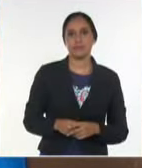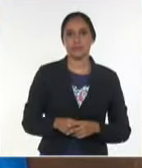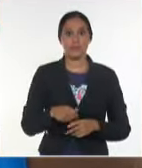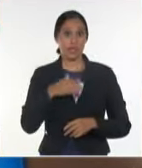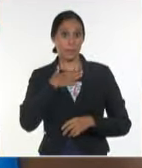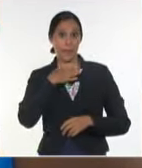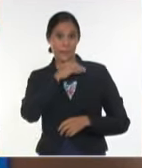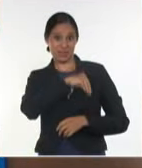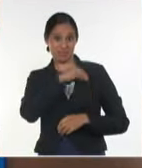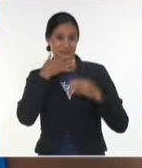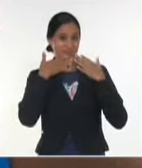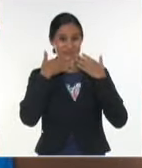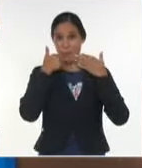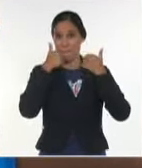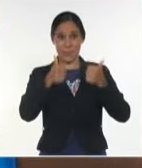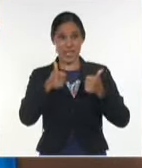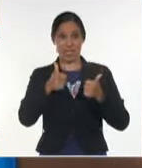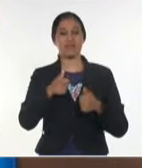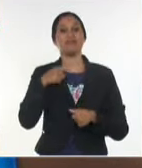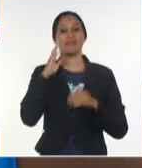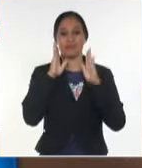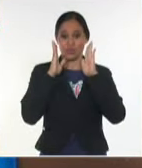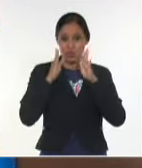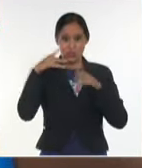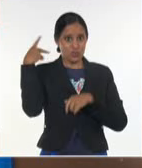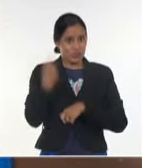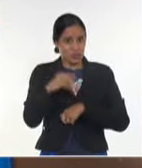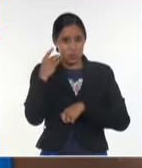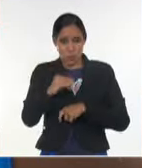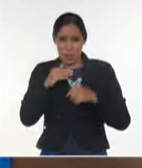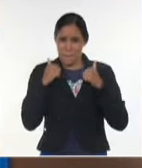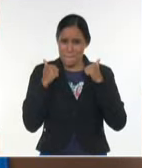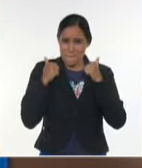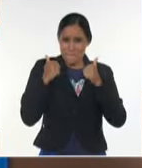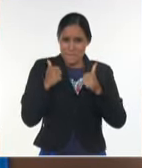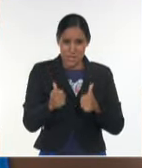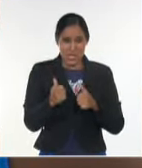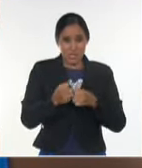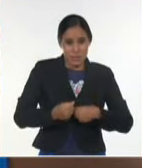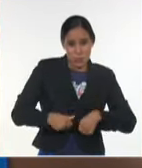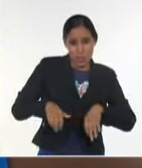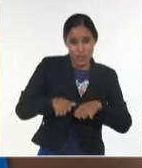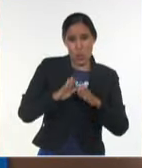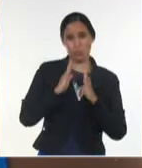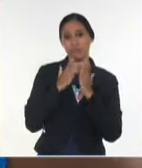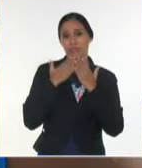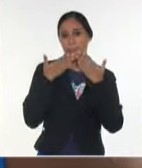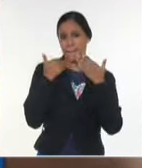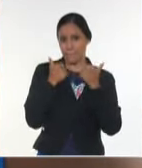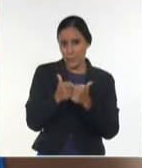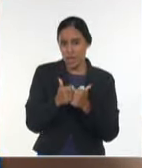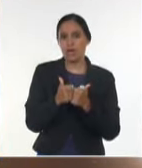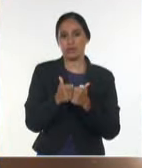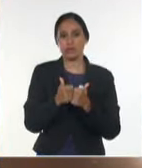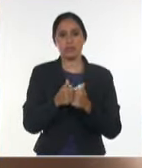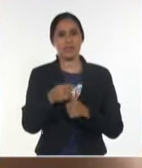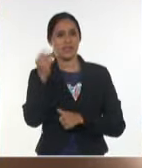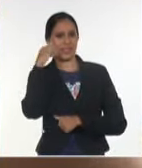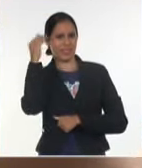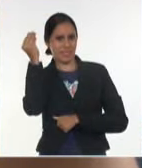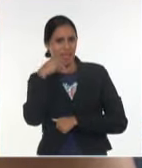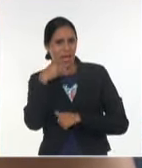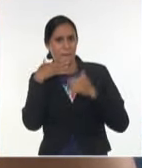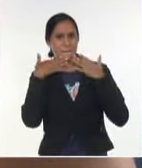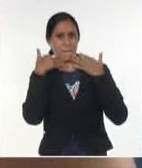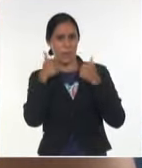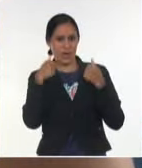demasiado tenso, muy importante para la fase de grupo. Y bueno, trazamos una buena estrategia al neutralizar su segundo toque. Son un equipo muy bueno haciendo segundo toque,